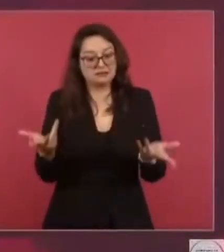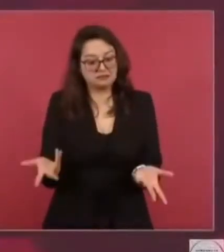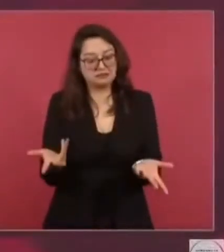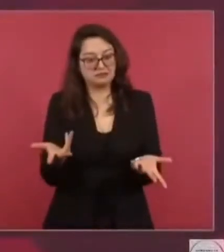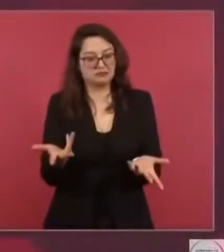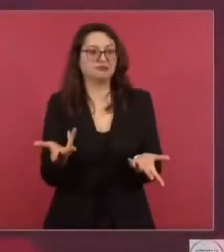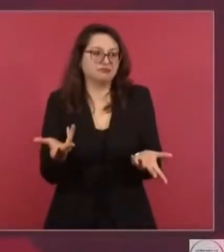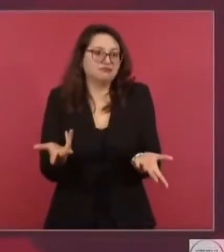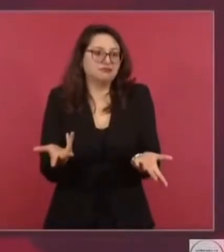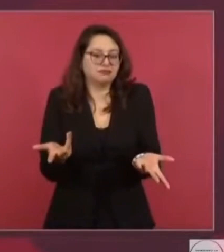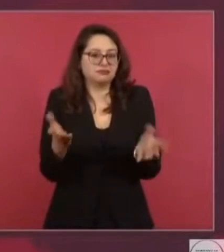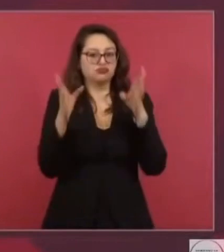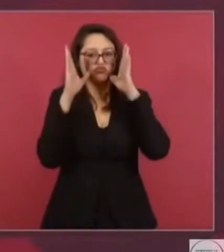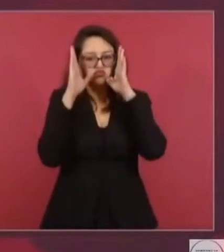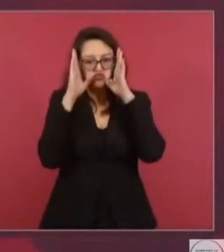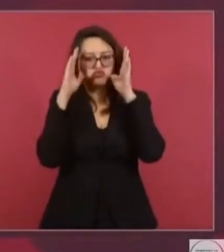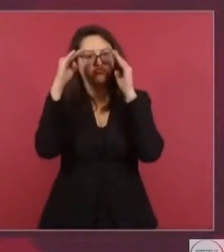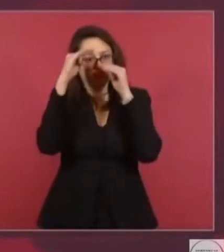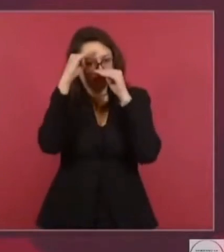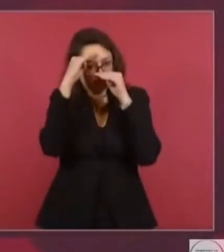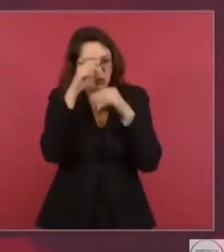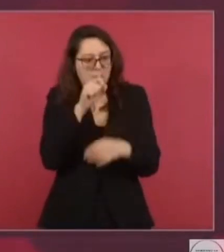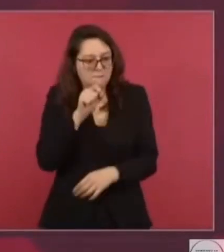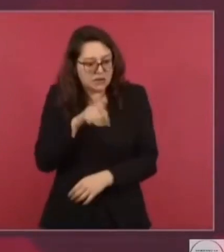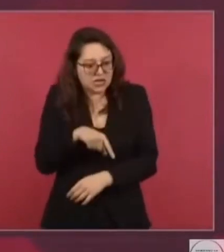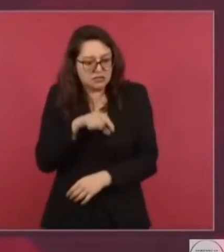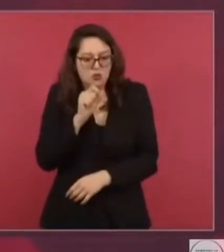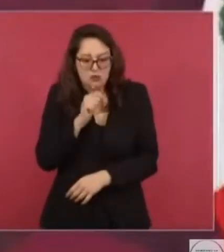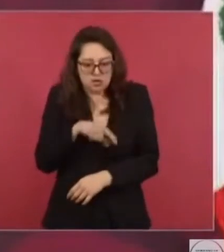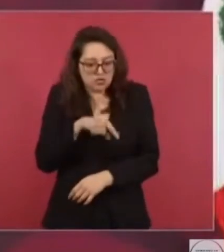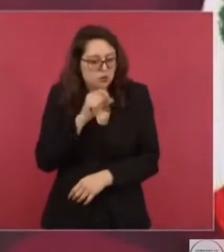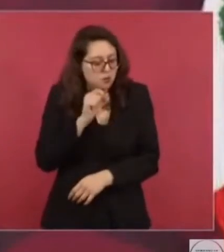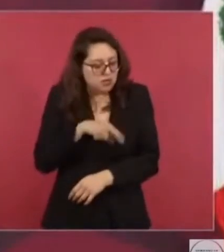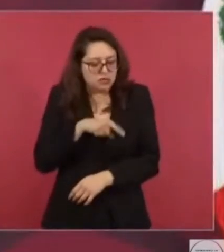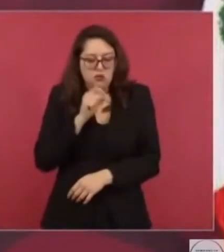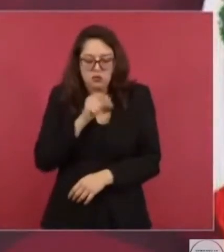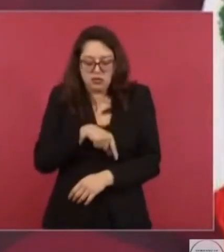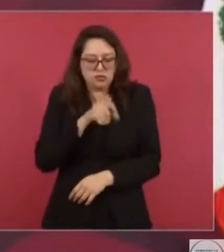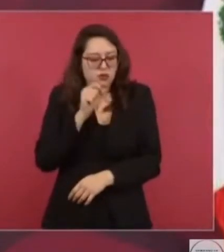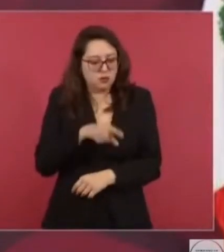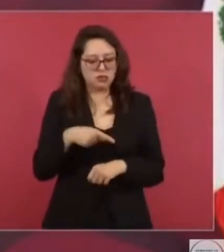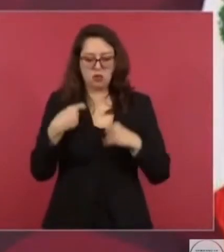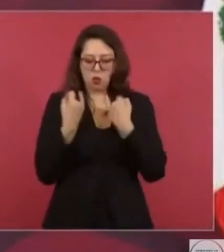como su nombre lo indica, conservar,